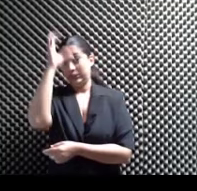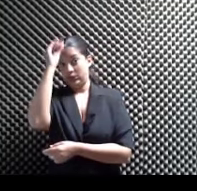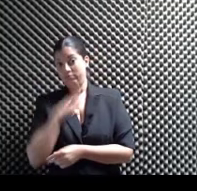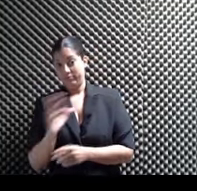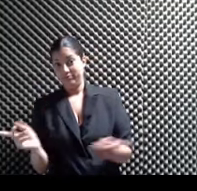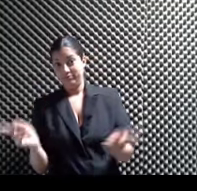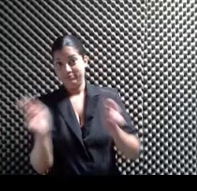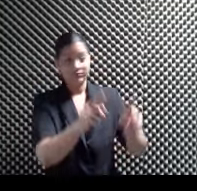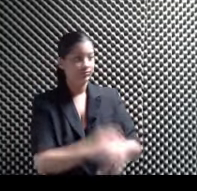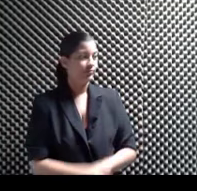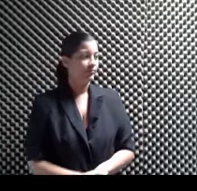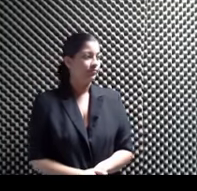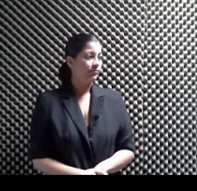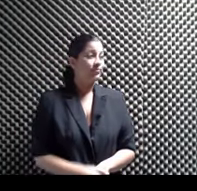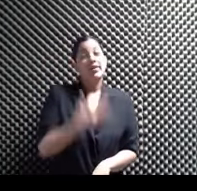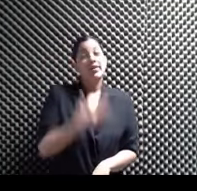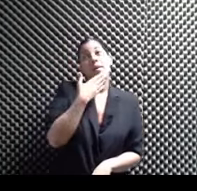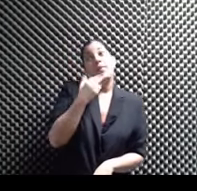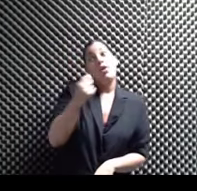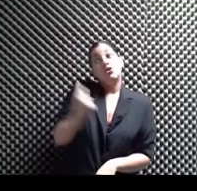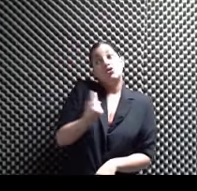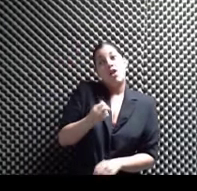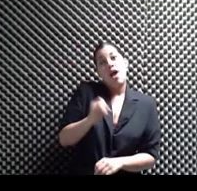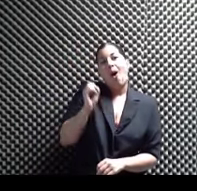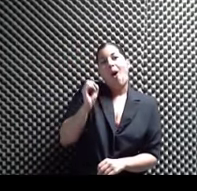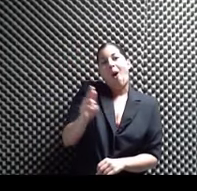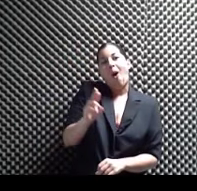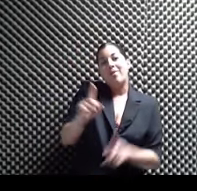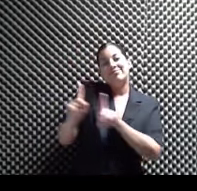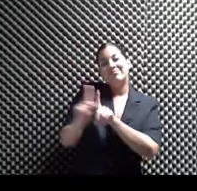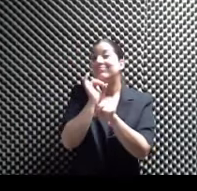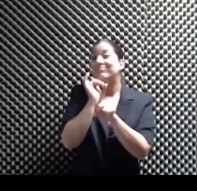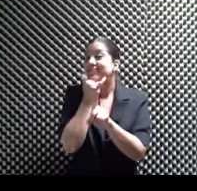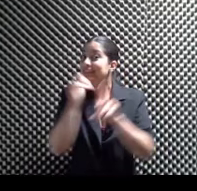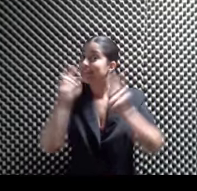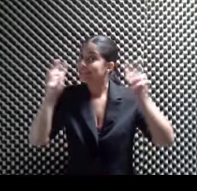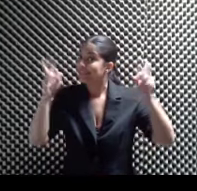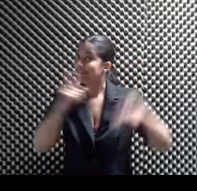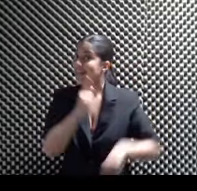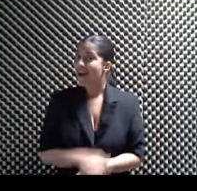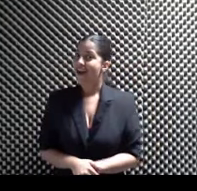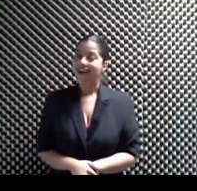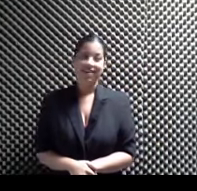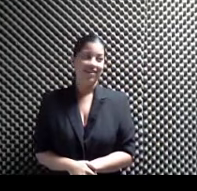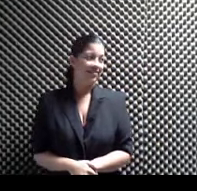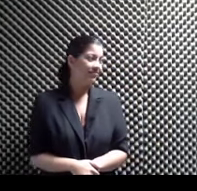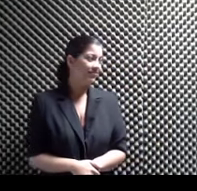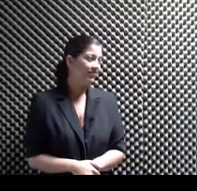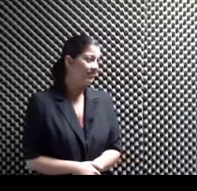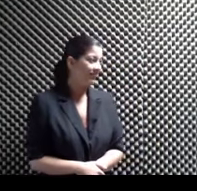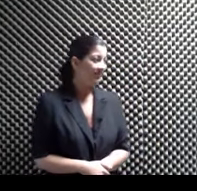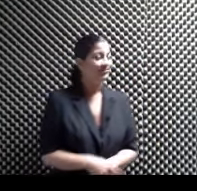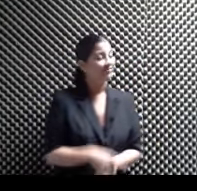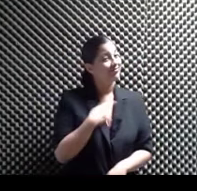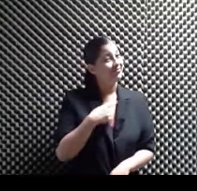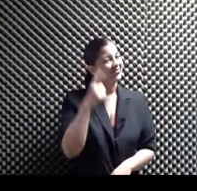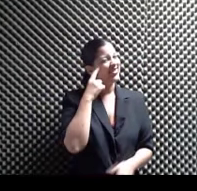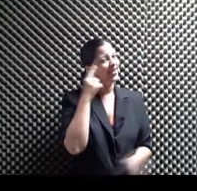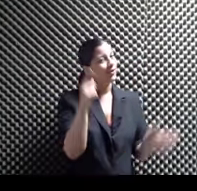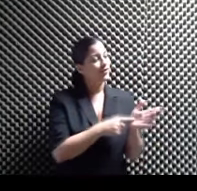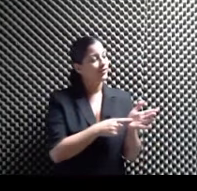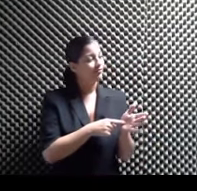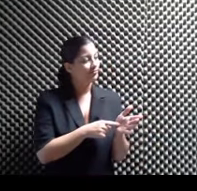es mejor Estar sola Que van acompañar Eso es así Ese es el tema Ay Algunas de ellas Bueno Ahí se van a dar cuenta Ahí van a